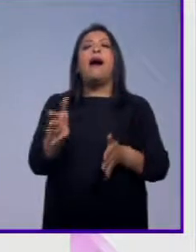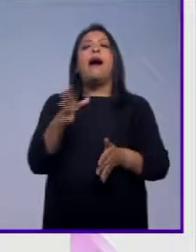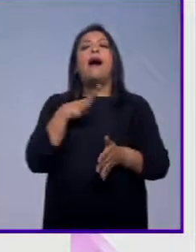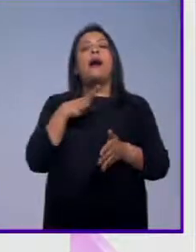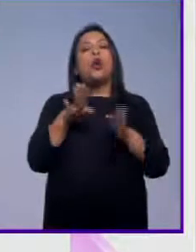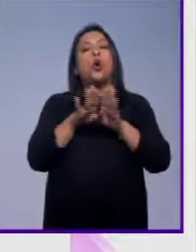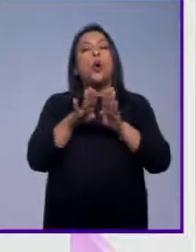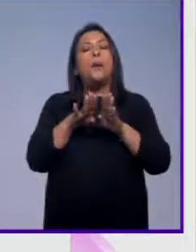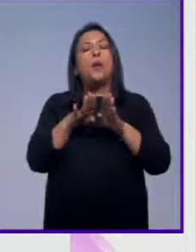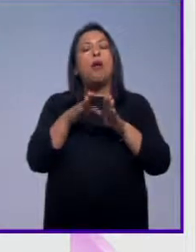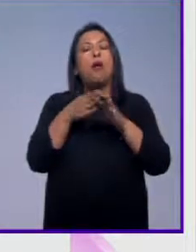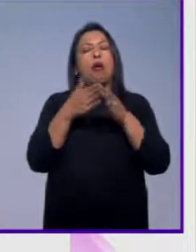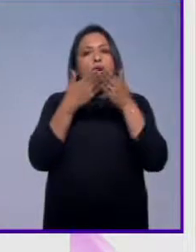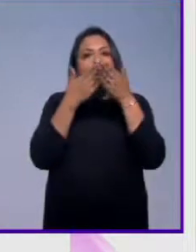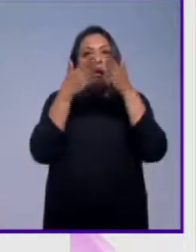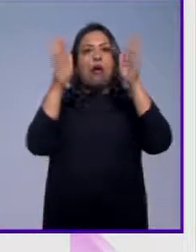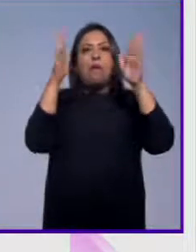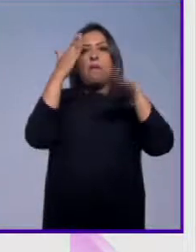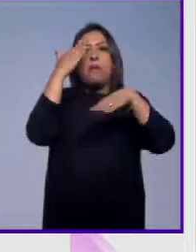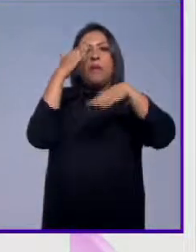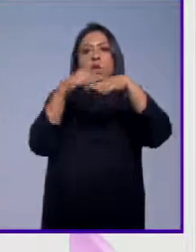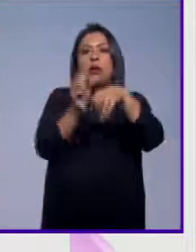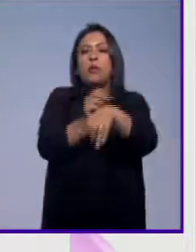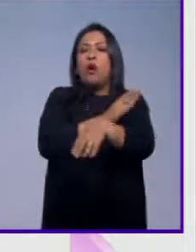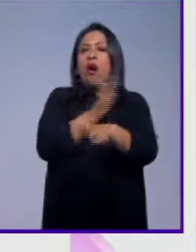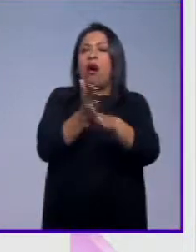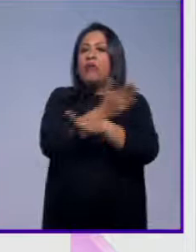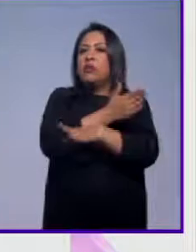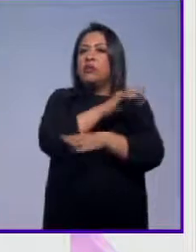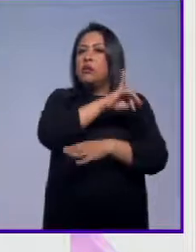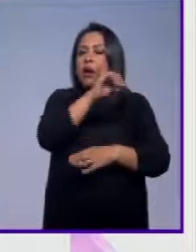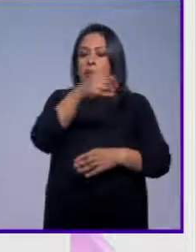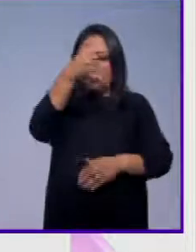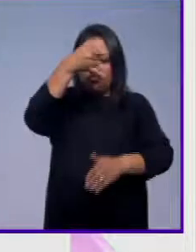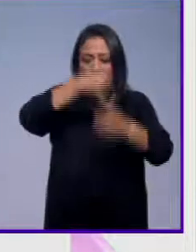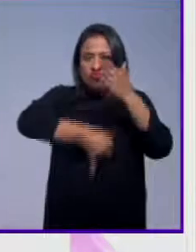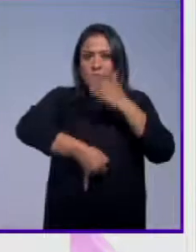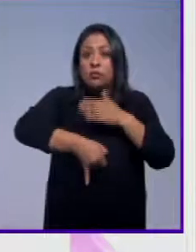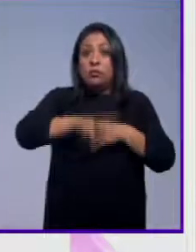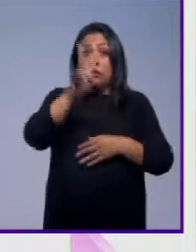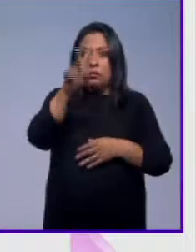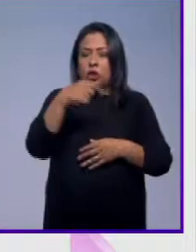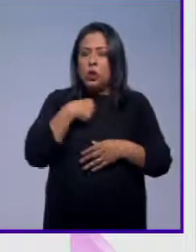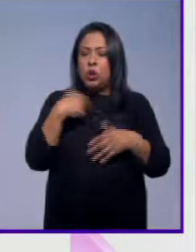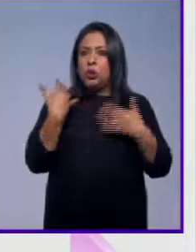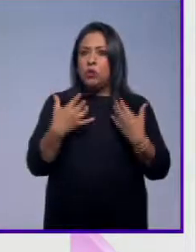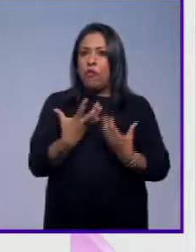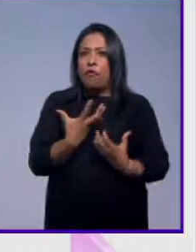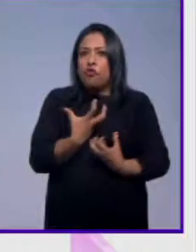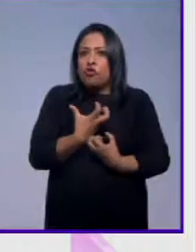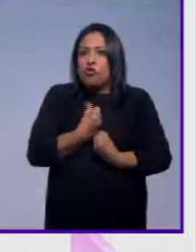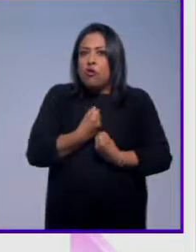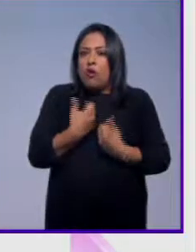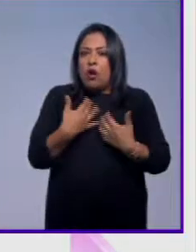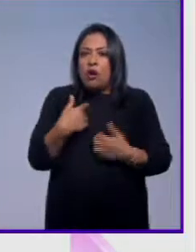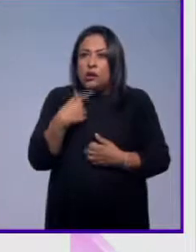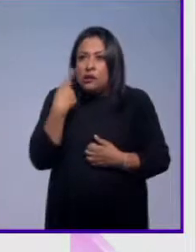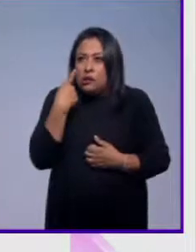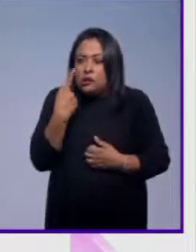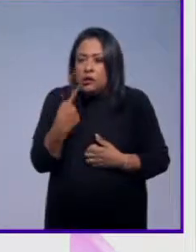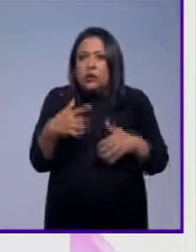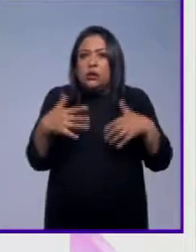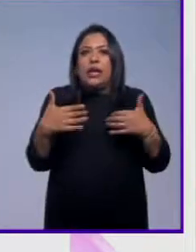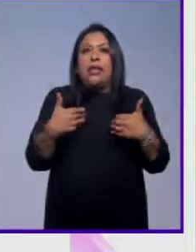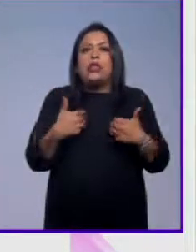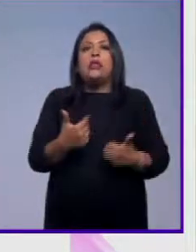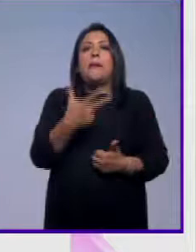sus vidas y su memoria emocional que no habían abierto nunca para mí fue muy conmovedor escucharlos y poder entender esto